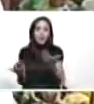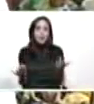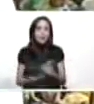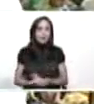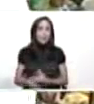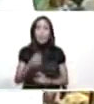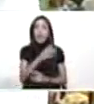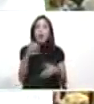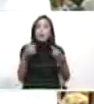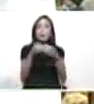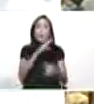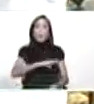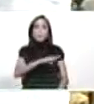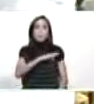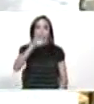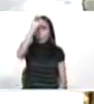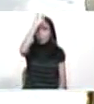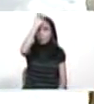Robert Serra,